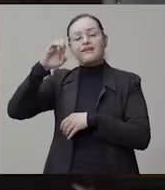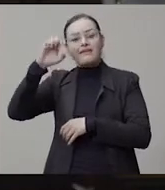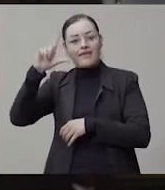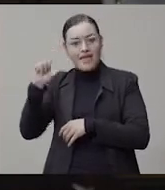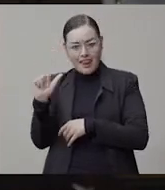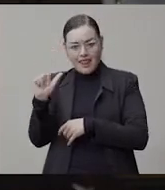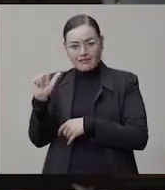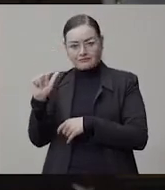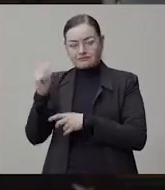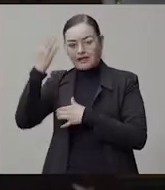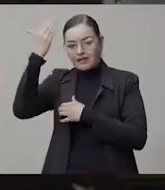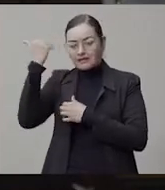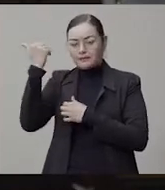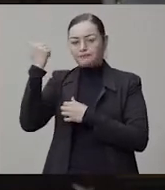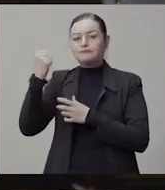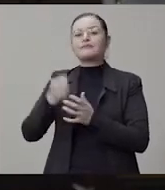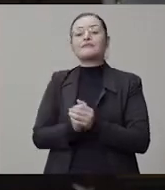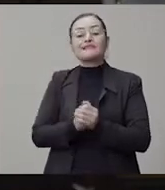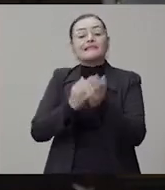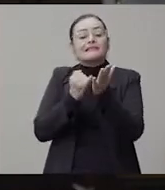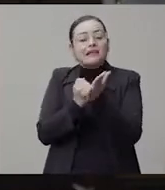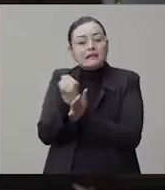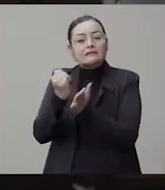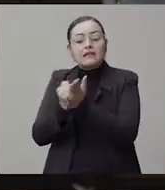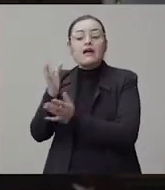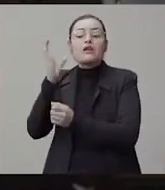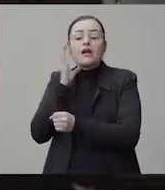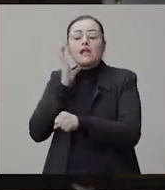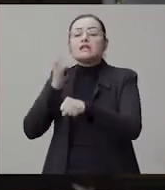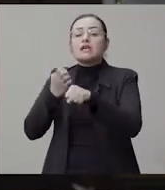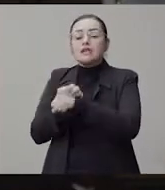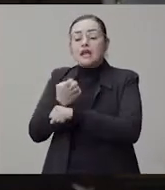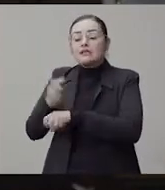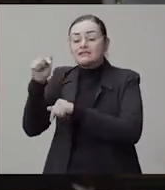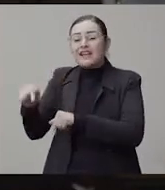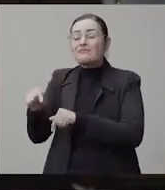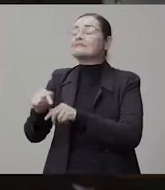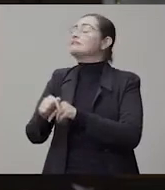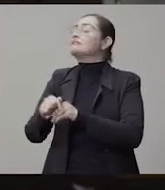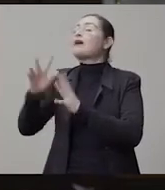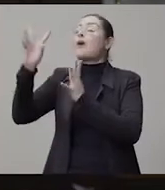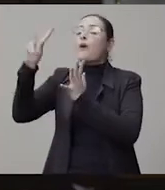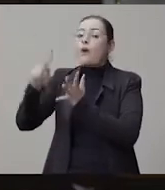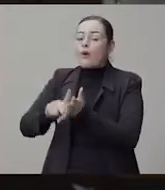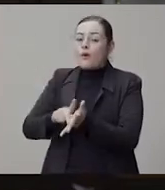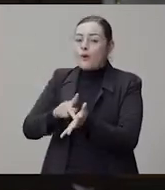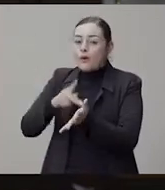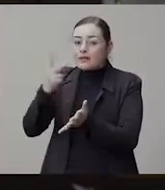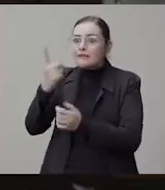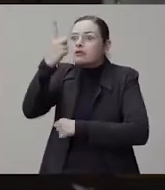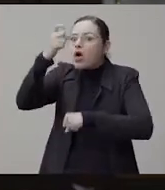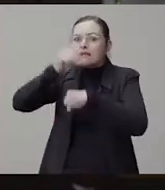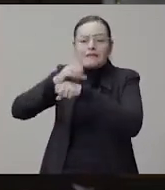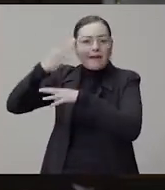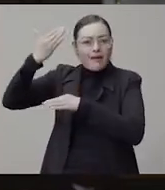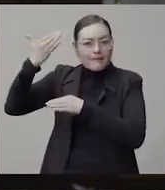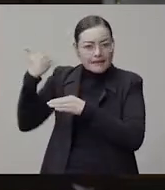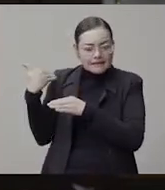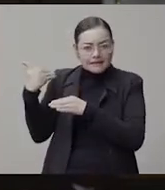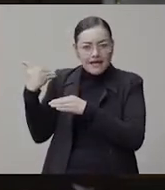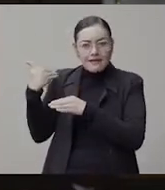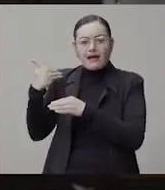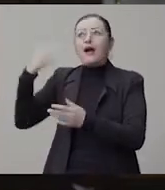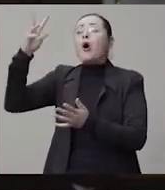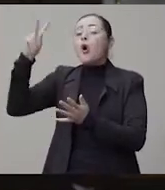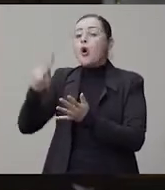rubio no obstante de estas resoluciones el congreso del estado nuevamente promovió apenas